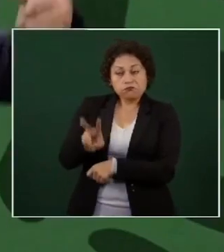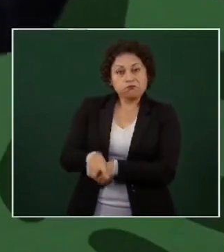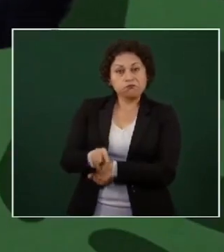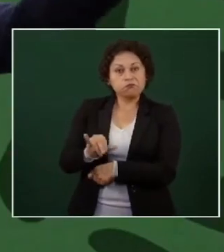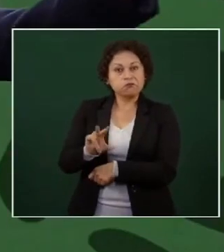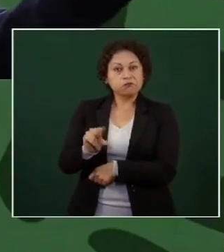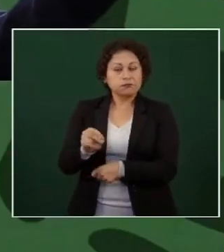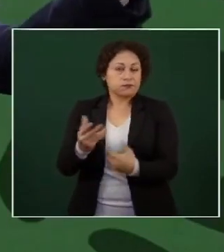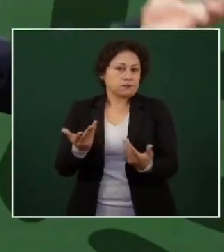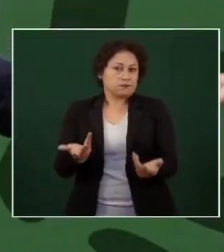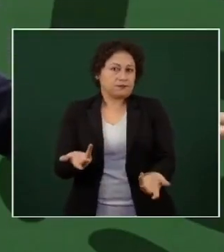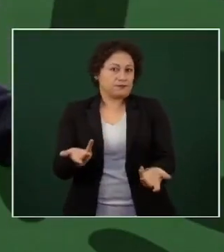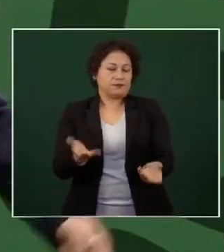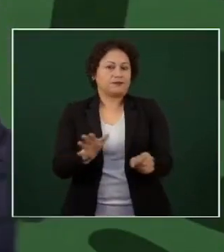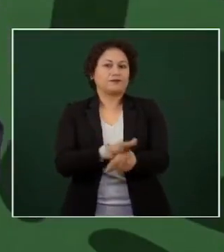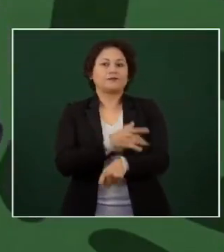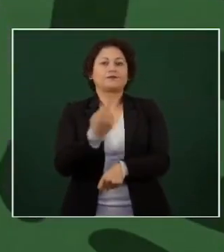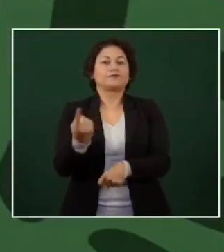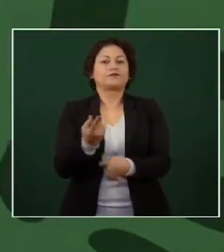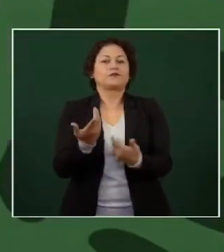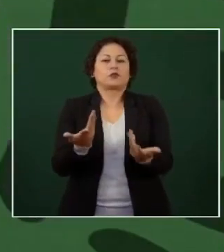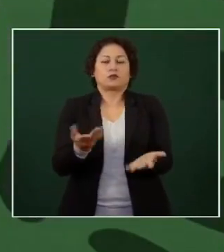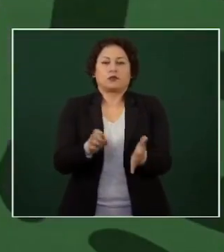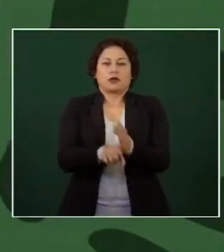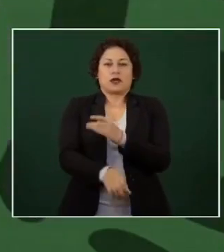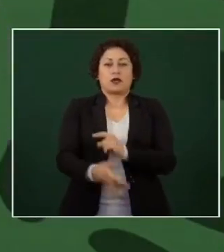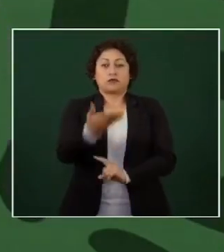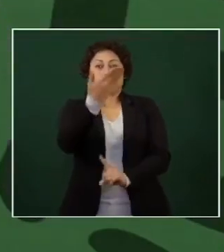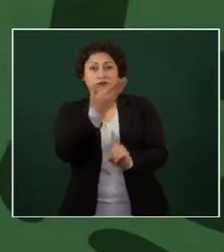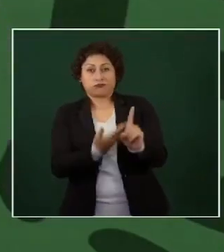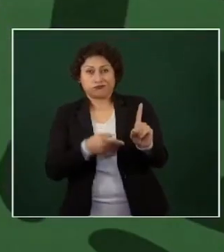porque como un servidor público,